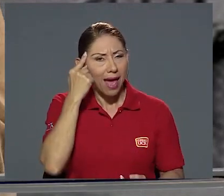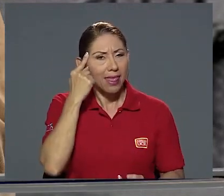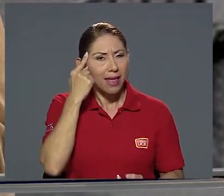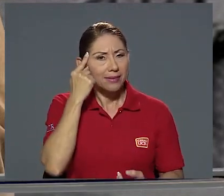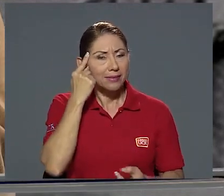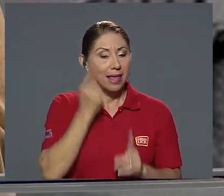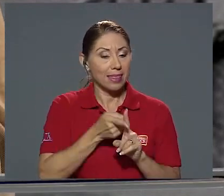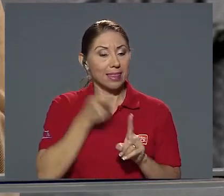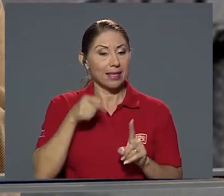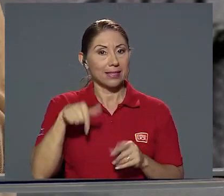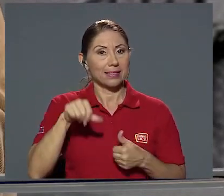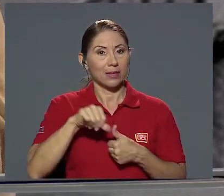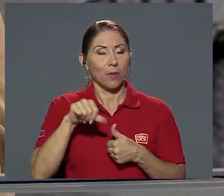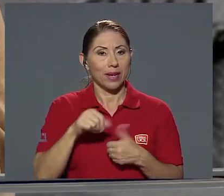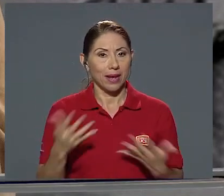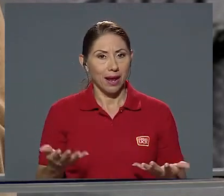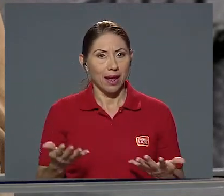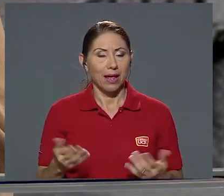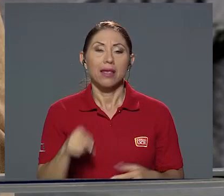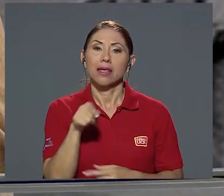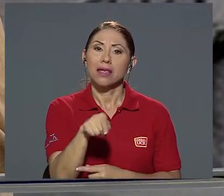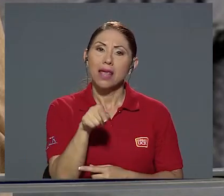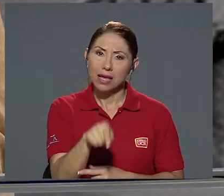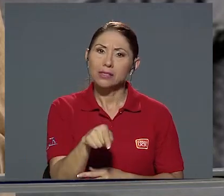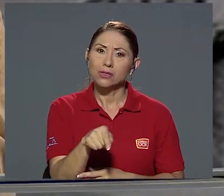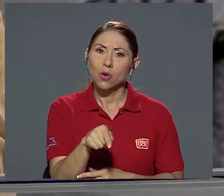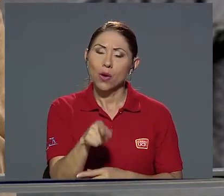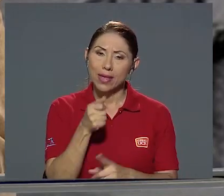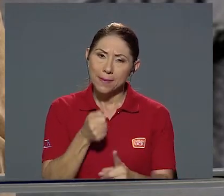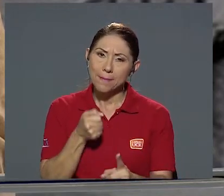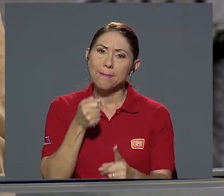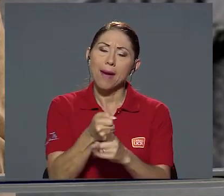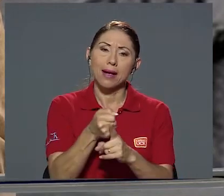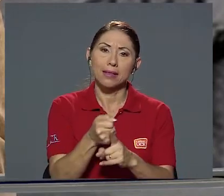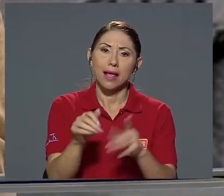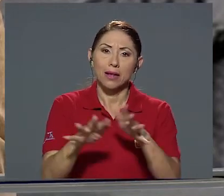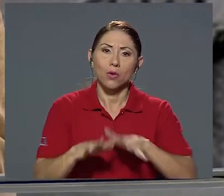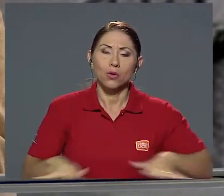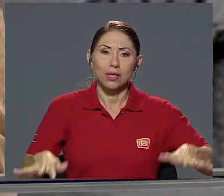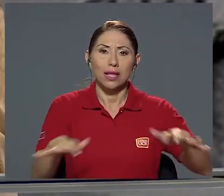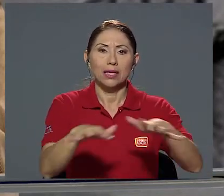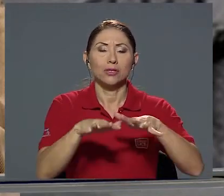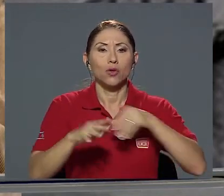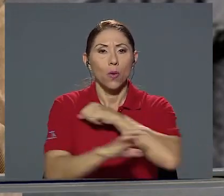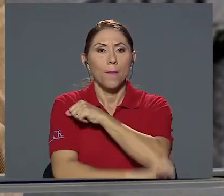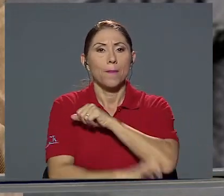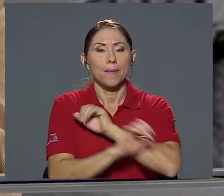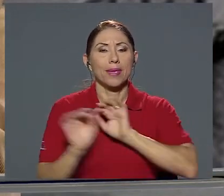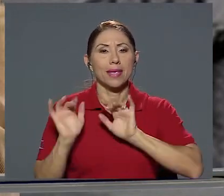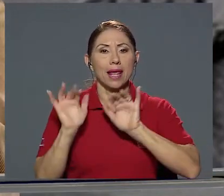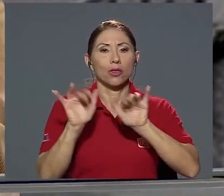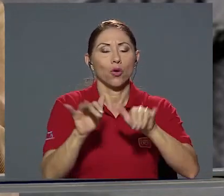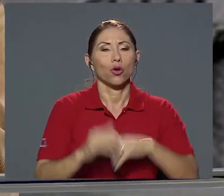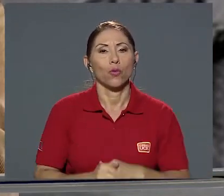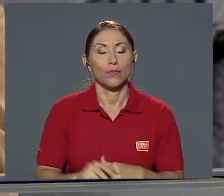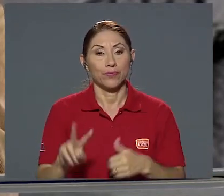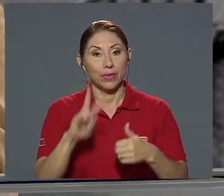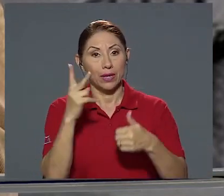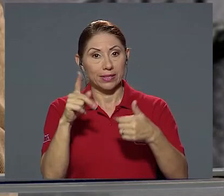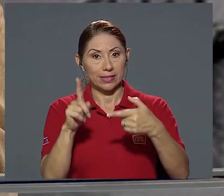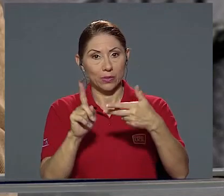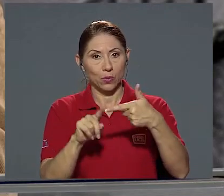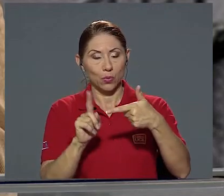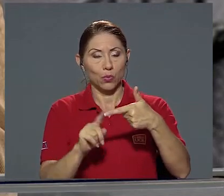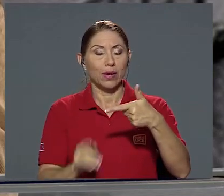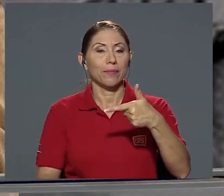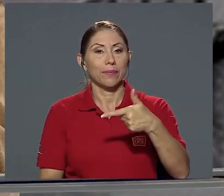desde Centroamérica, y eso de alguna manera impacta un poco el contexto migratorio. Un segundo elemento que quisiera señalar